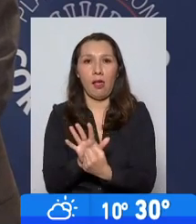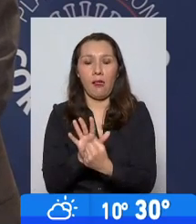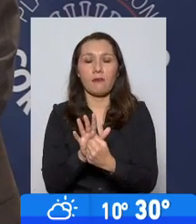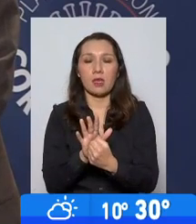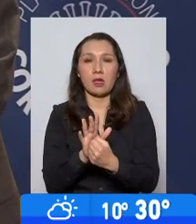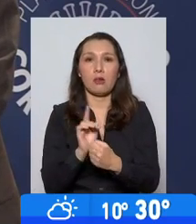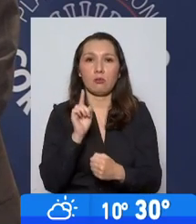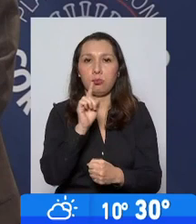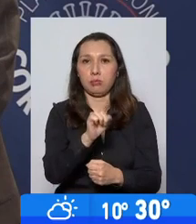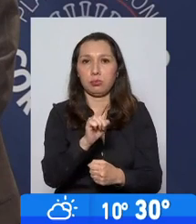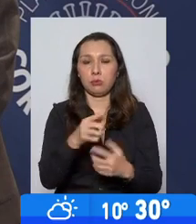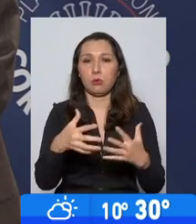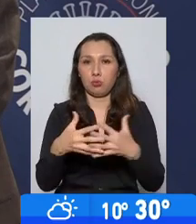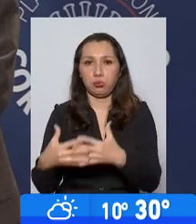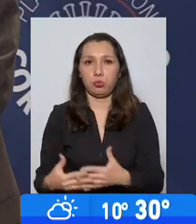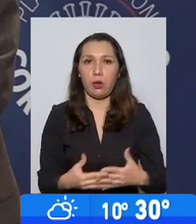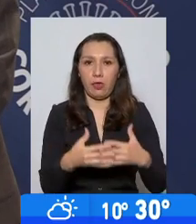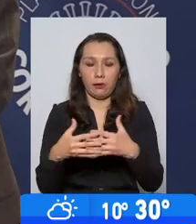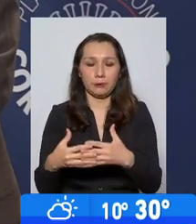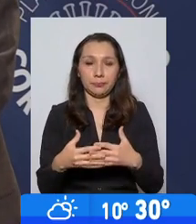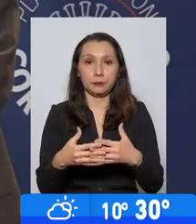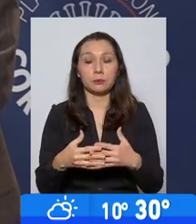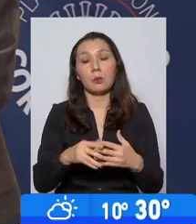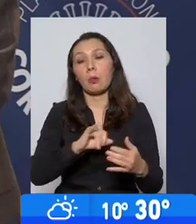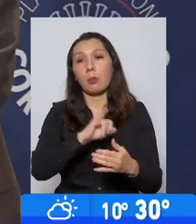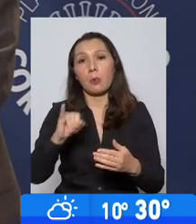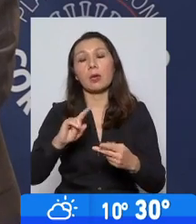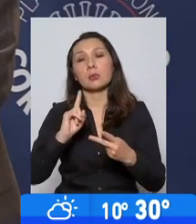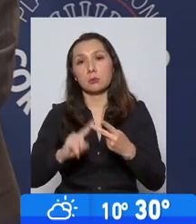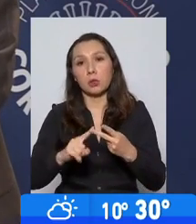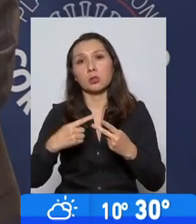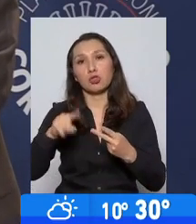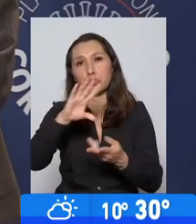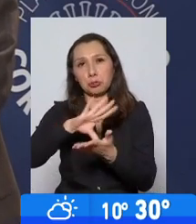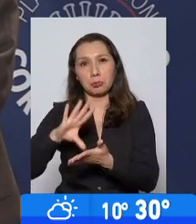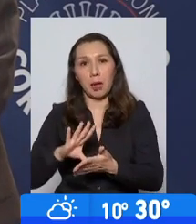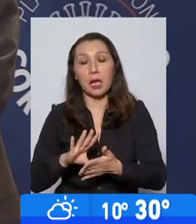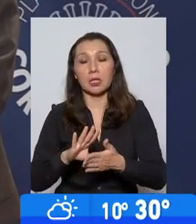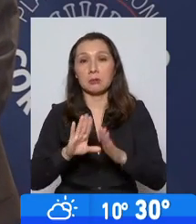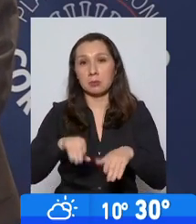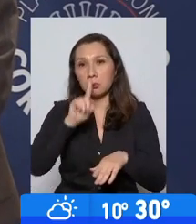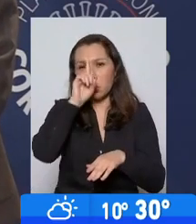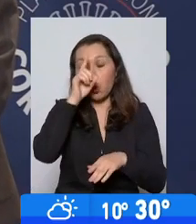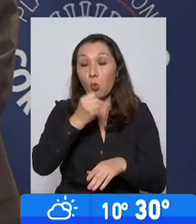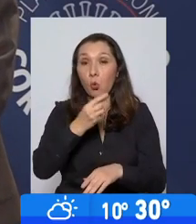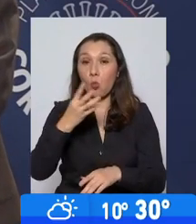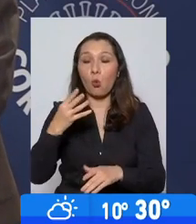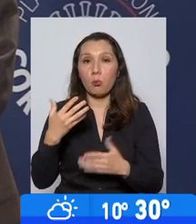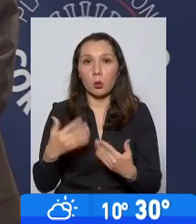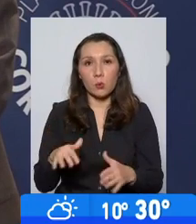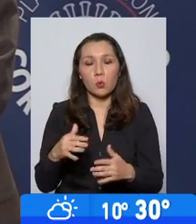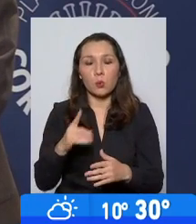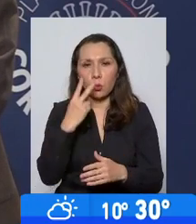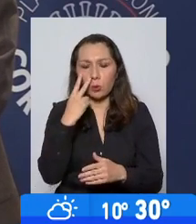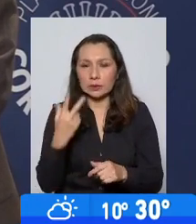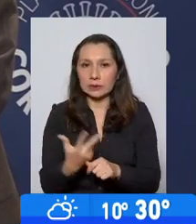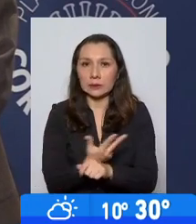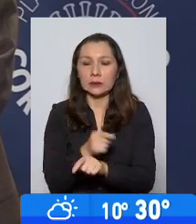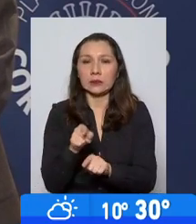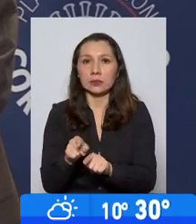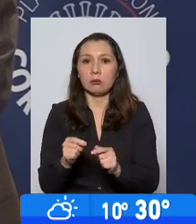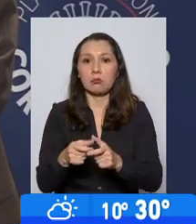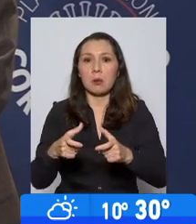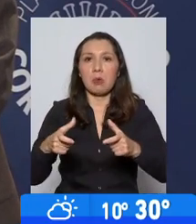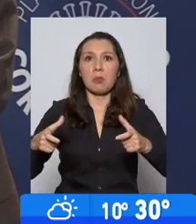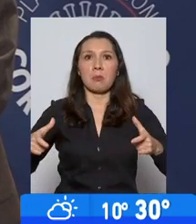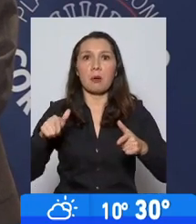en Estados Unidos. Le siguen, como es habitual, con números que desgraciadamente